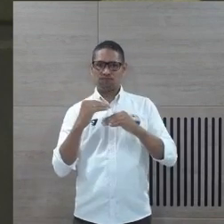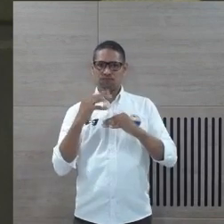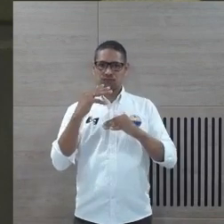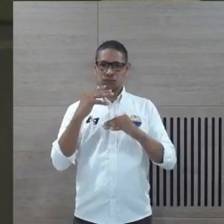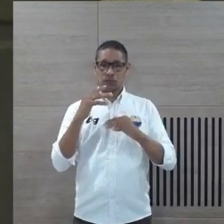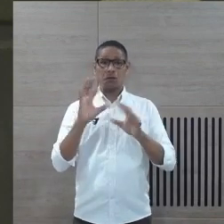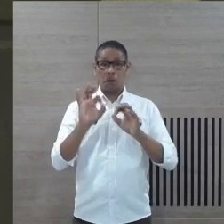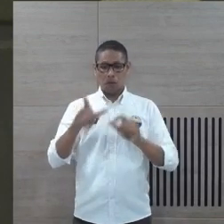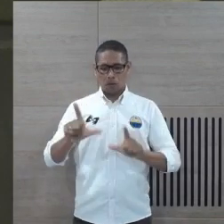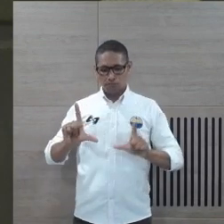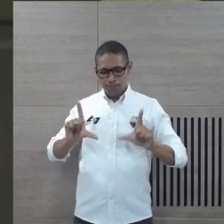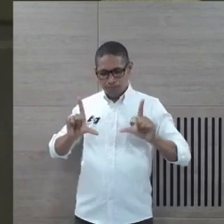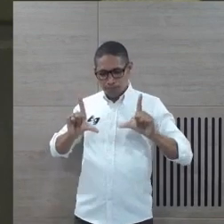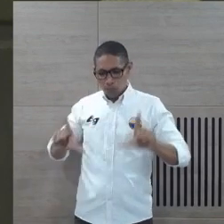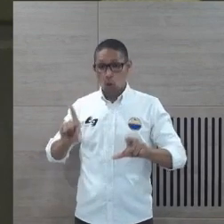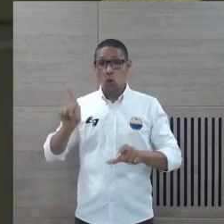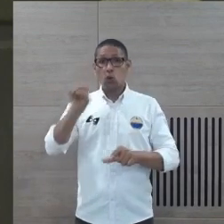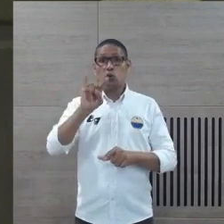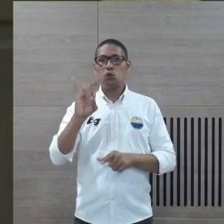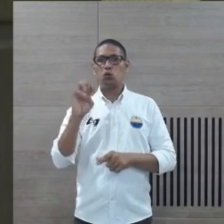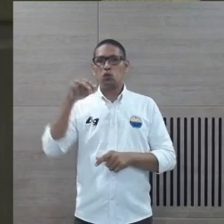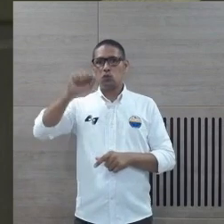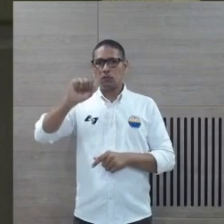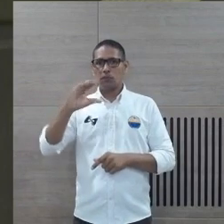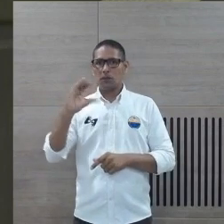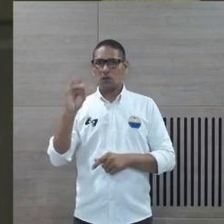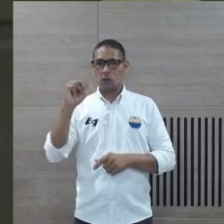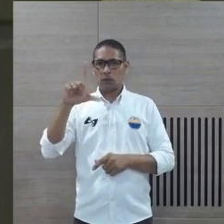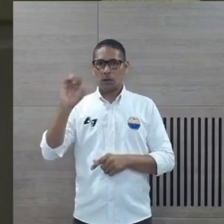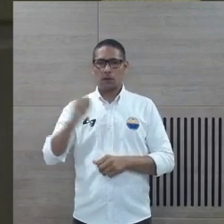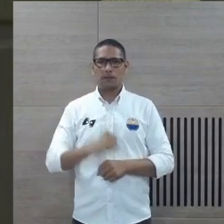Diploma honorífico summa cum laude, Facultad de Humanidades.